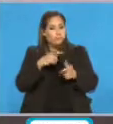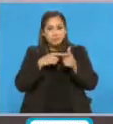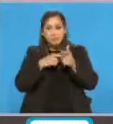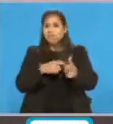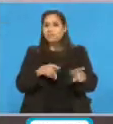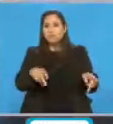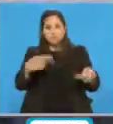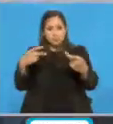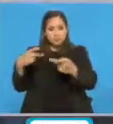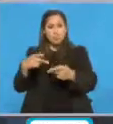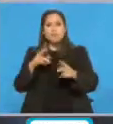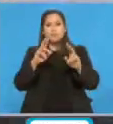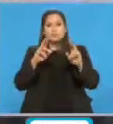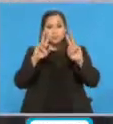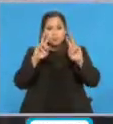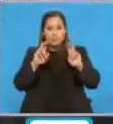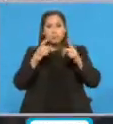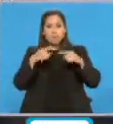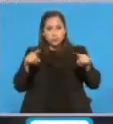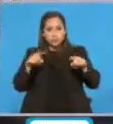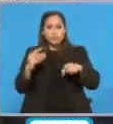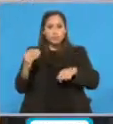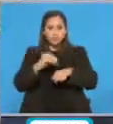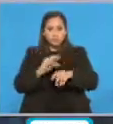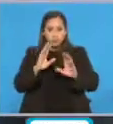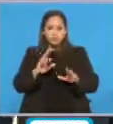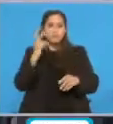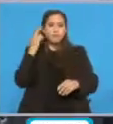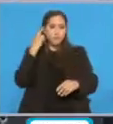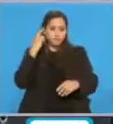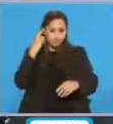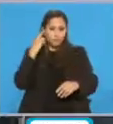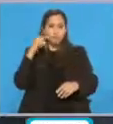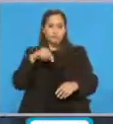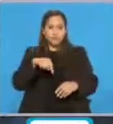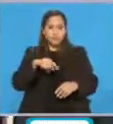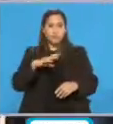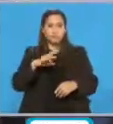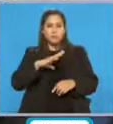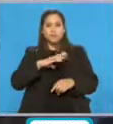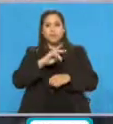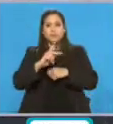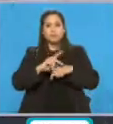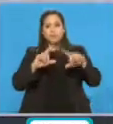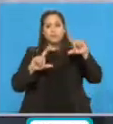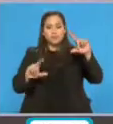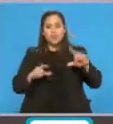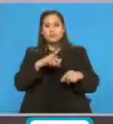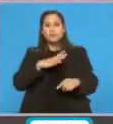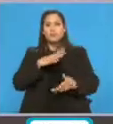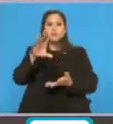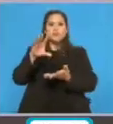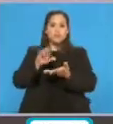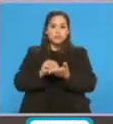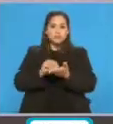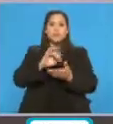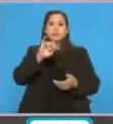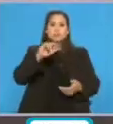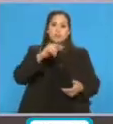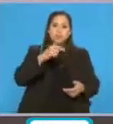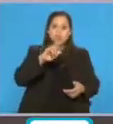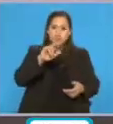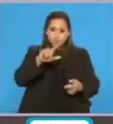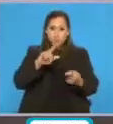varios de los temas están sonando en varias de las radiodifusoras del país. Ajá, estoy viendo también que vienen covers, claro, de Juan